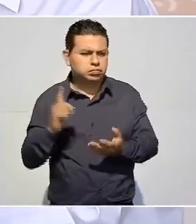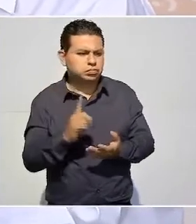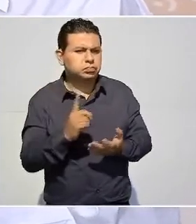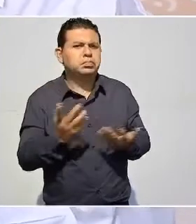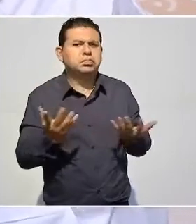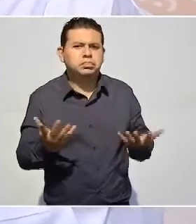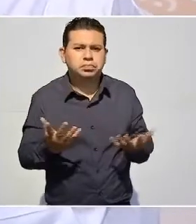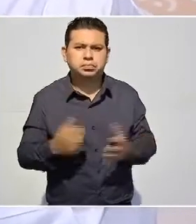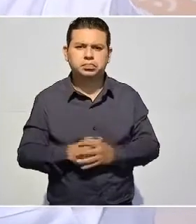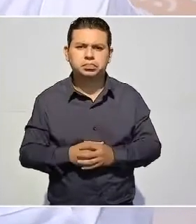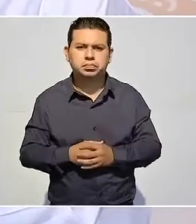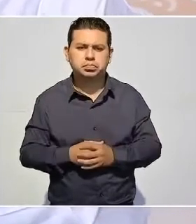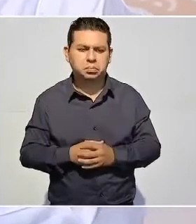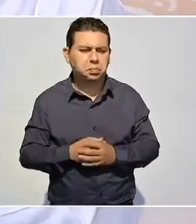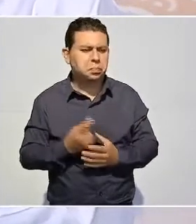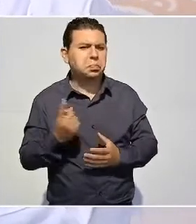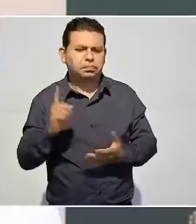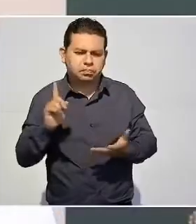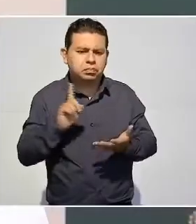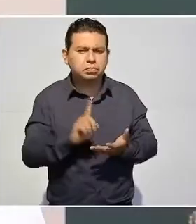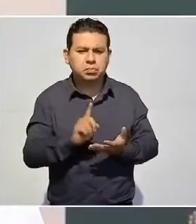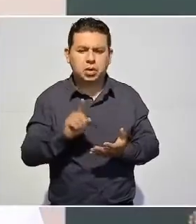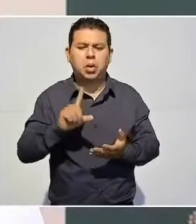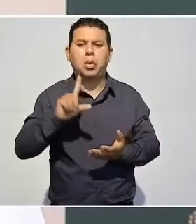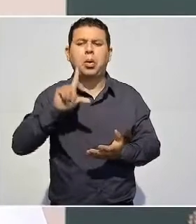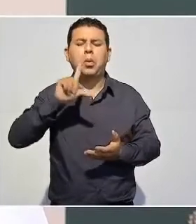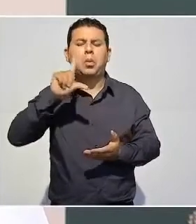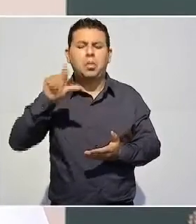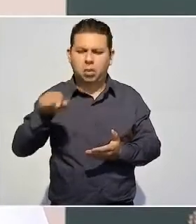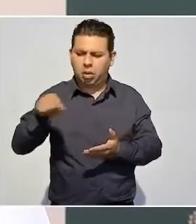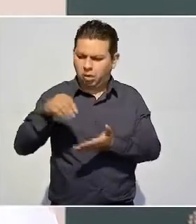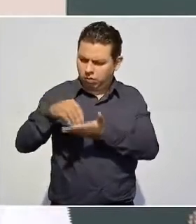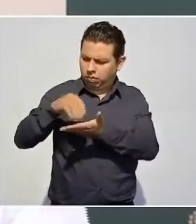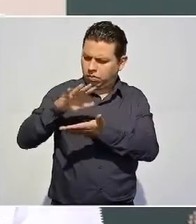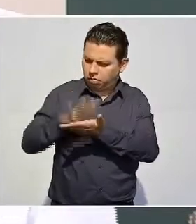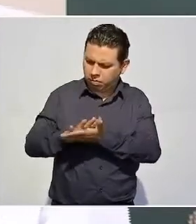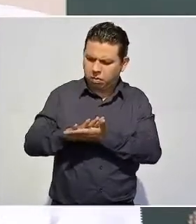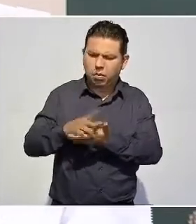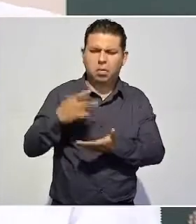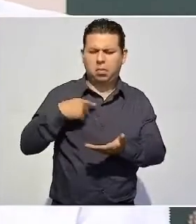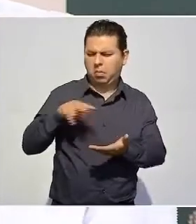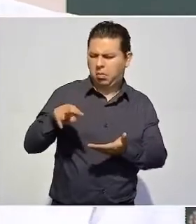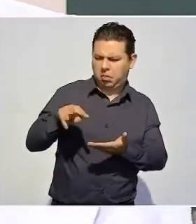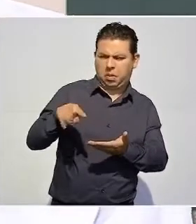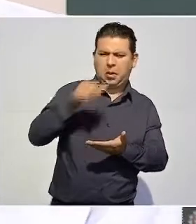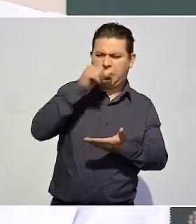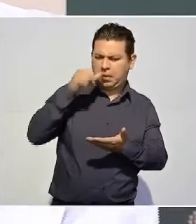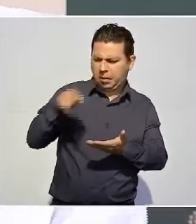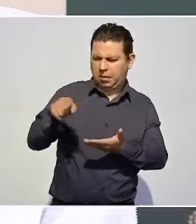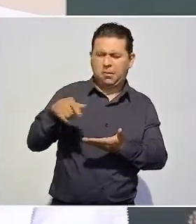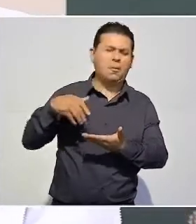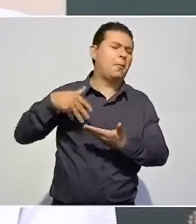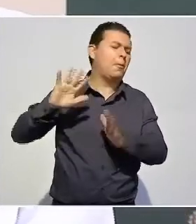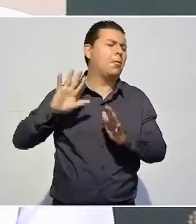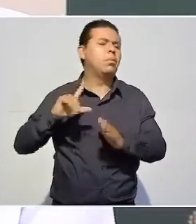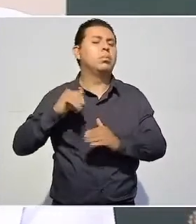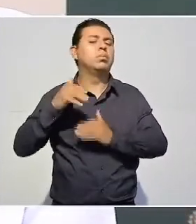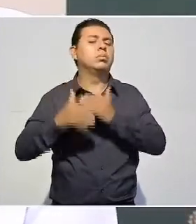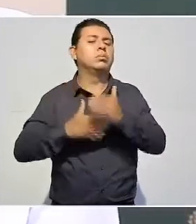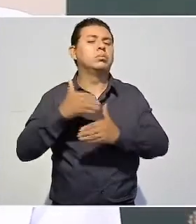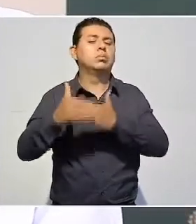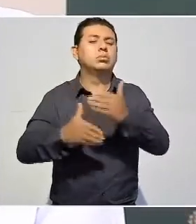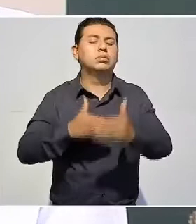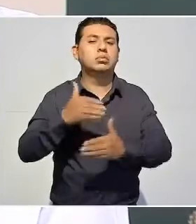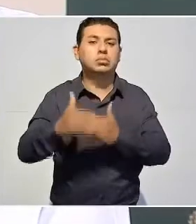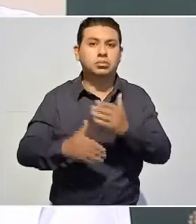El que unos años después habría de ser el mejor presidente de México llegó en